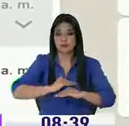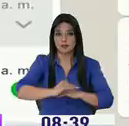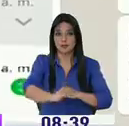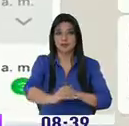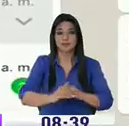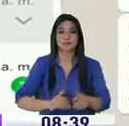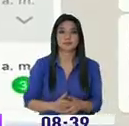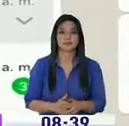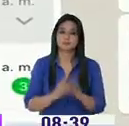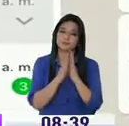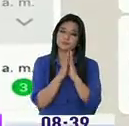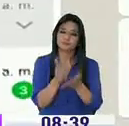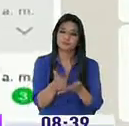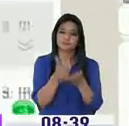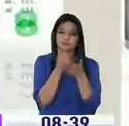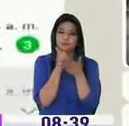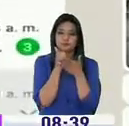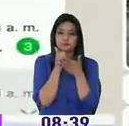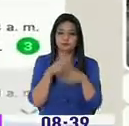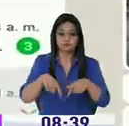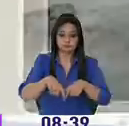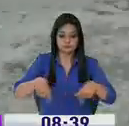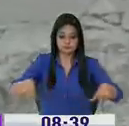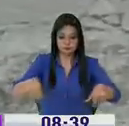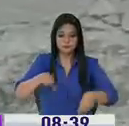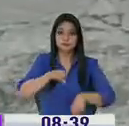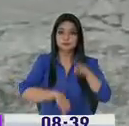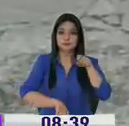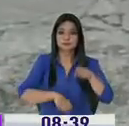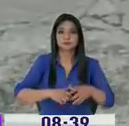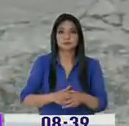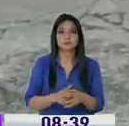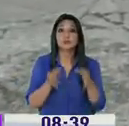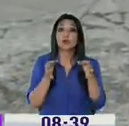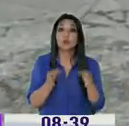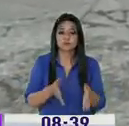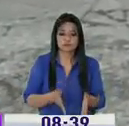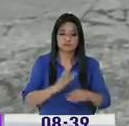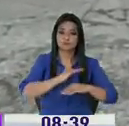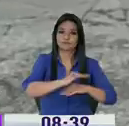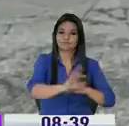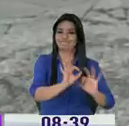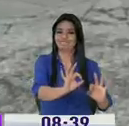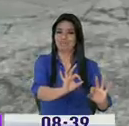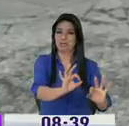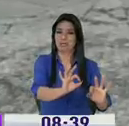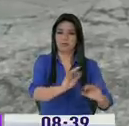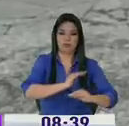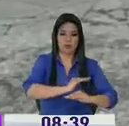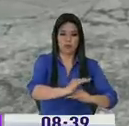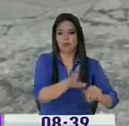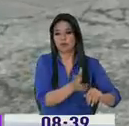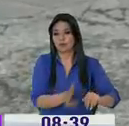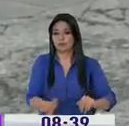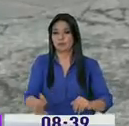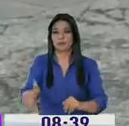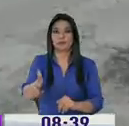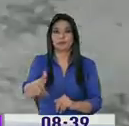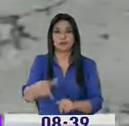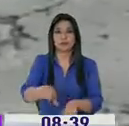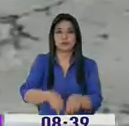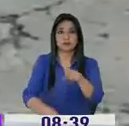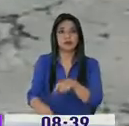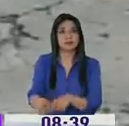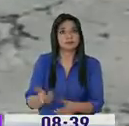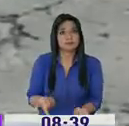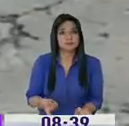pavimentaron. Su ayuda, por favor, la que está destrozada. ¿Qué irás, no? O sea, pavimentan la una, le ponen desfogue a la otra y así se queda.